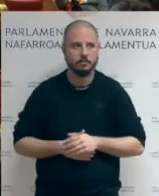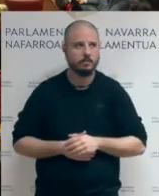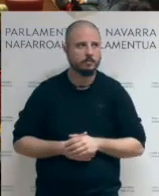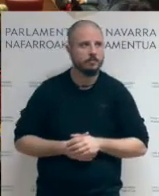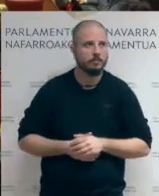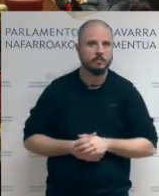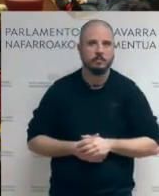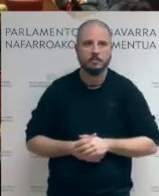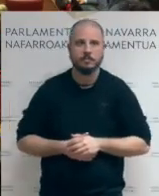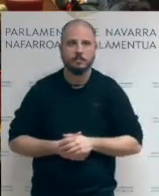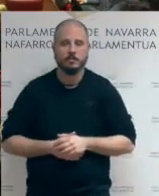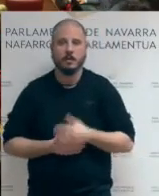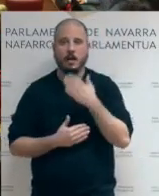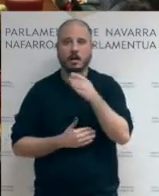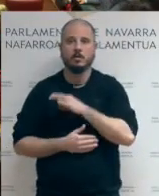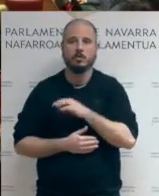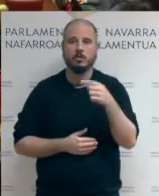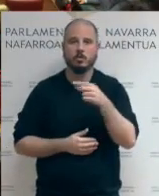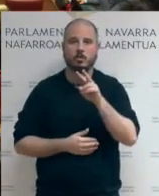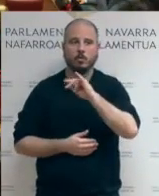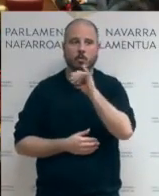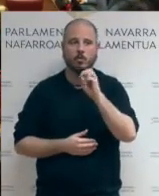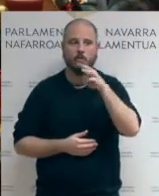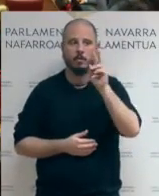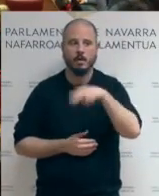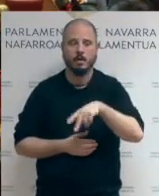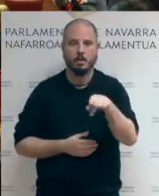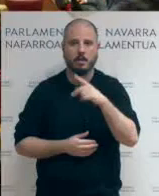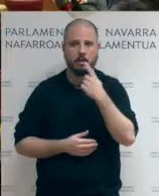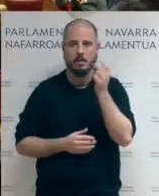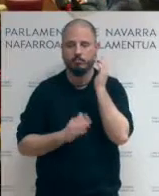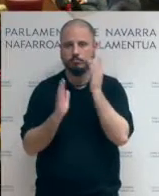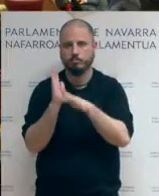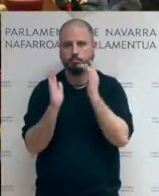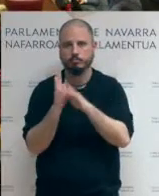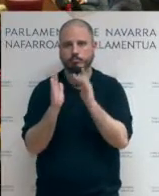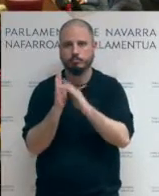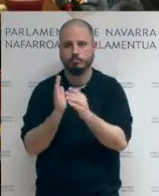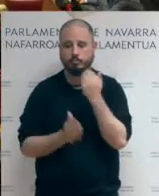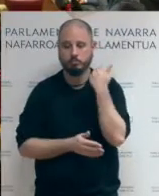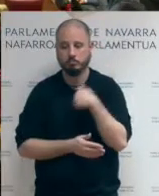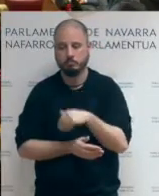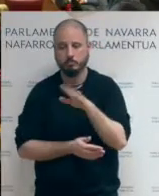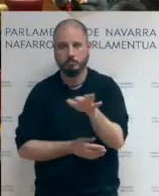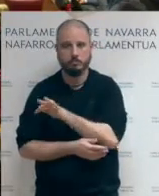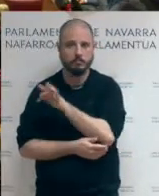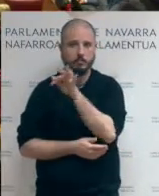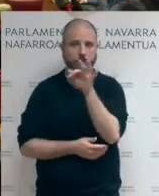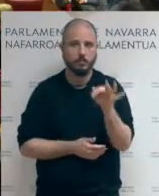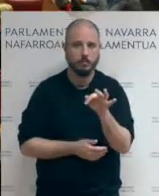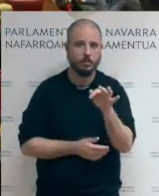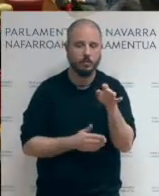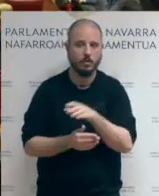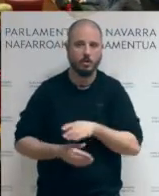Muchas gracias, señor Guzmán Pérez. Una vez realizada la exposición de la moción, vamos con el turno de los